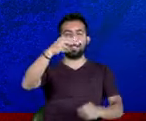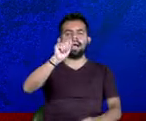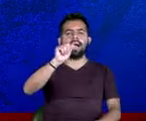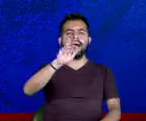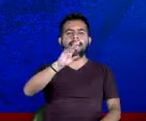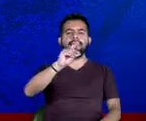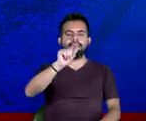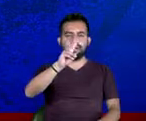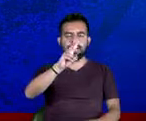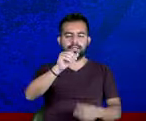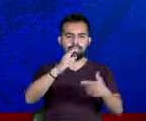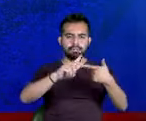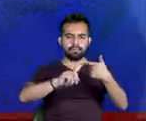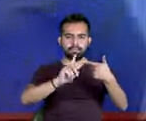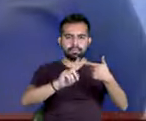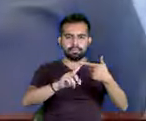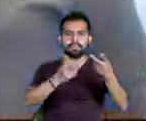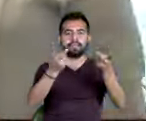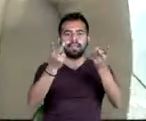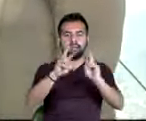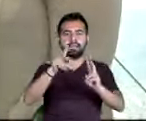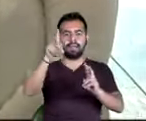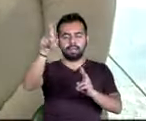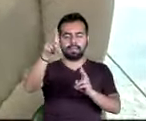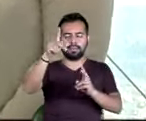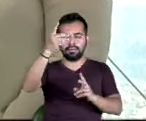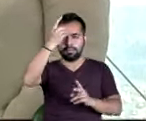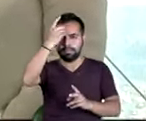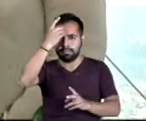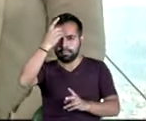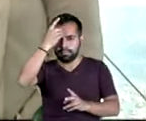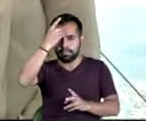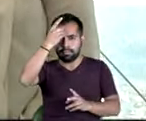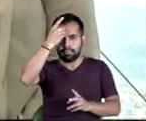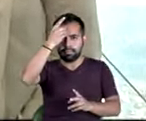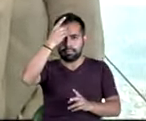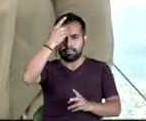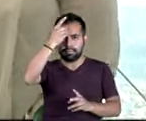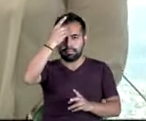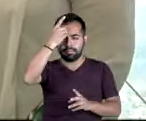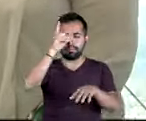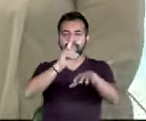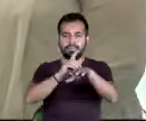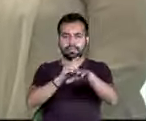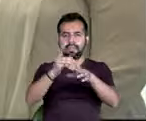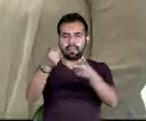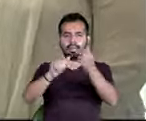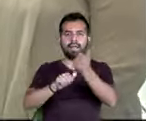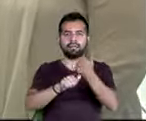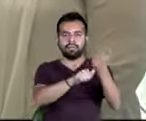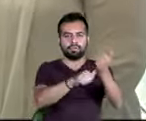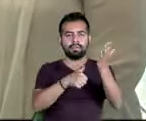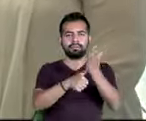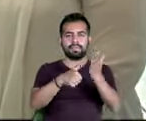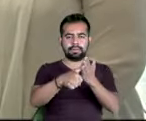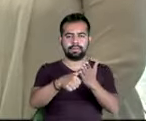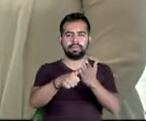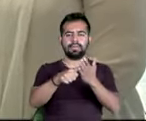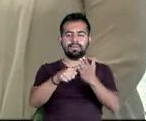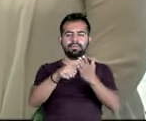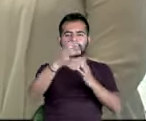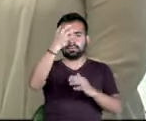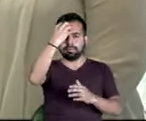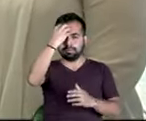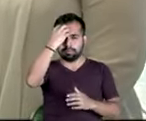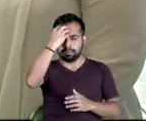exgerente de proyectos educativos para América Latina de GetAbstract, es exasesora del Ministerio de Educación,